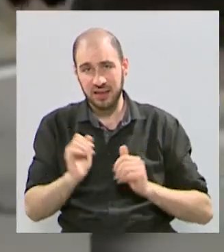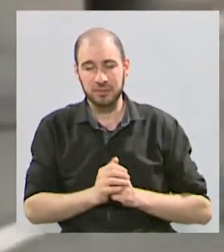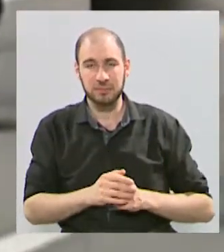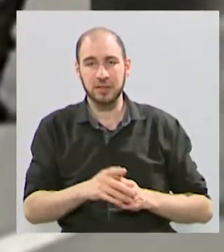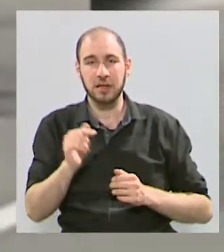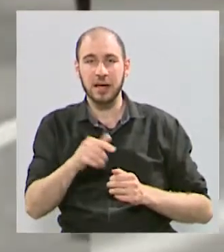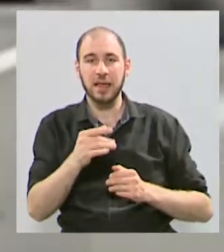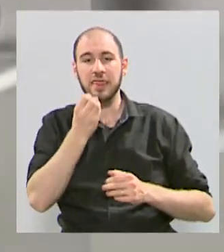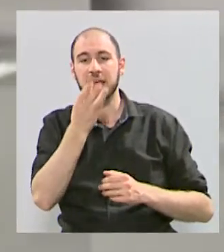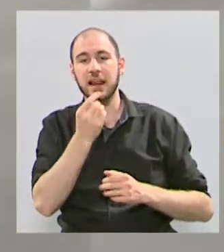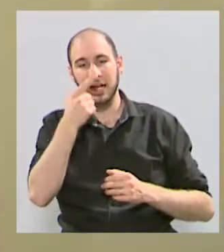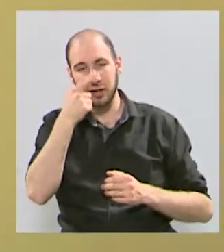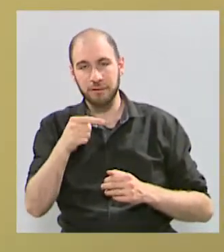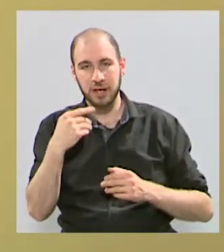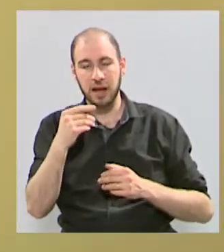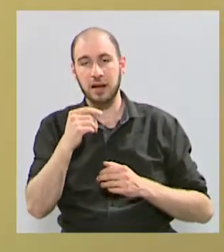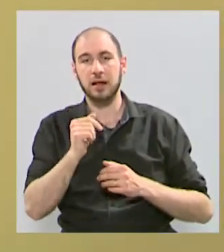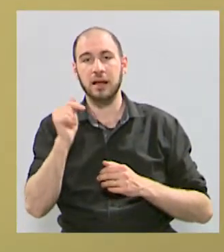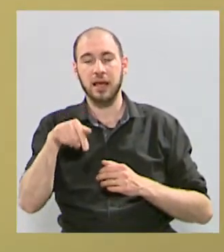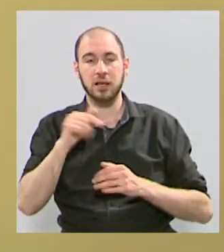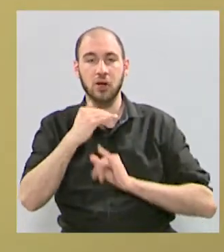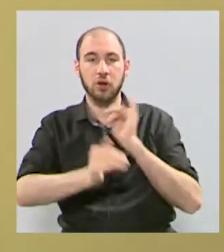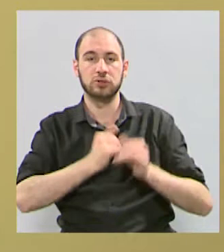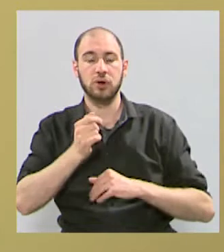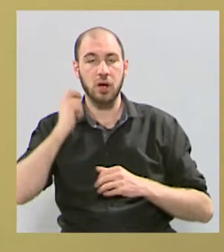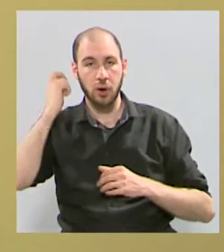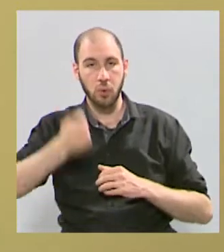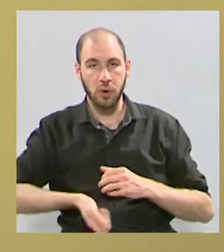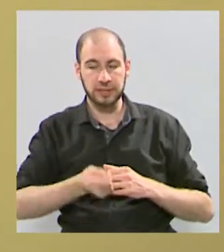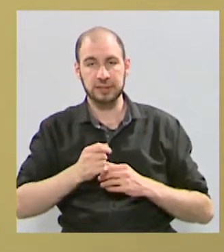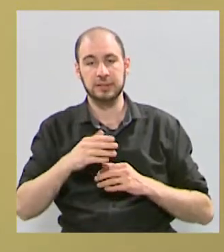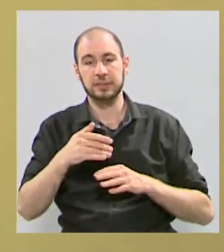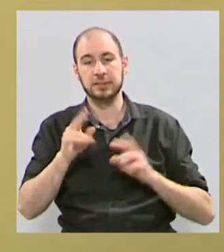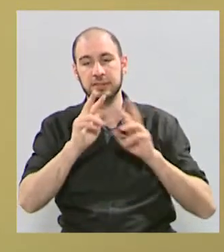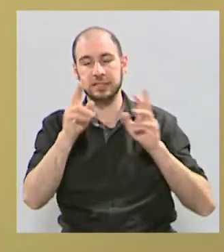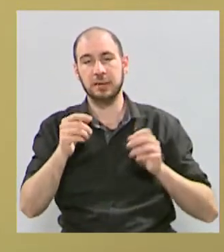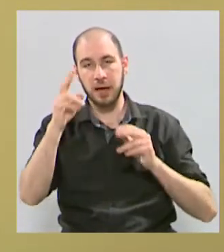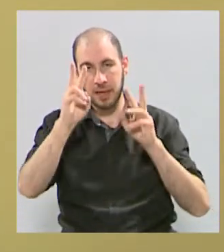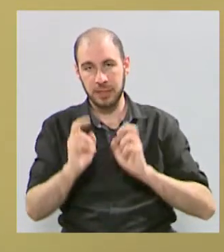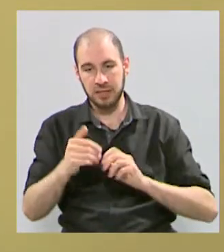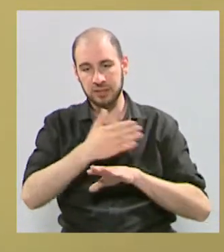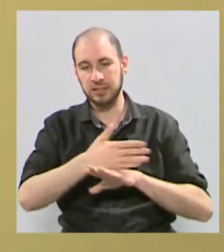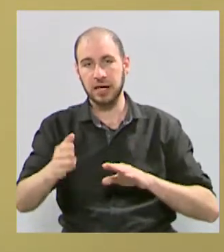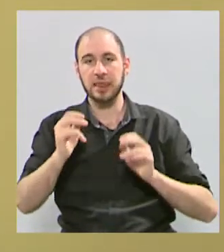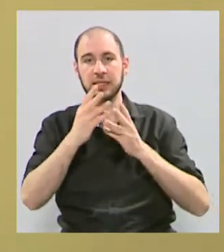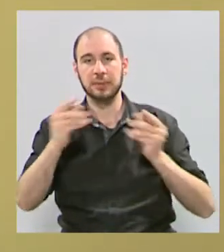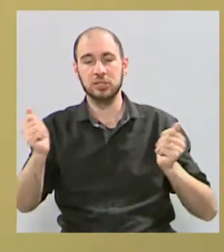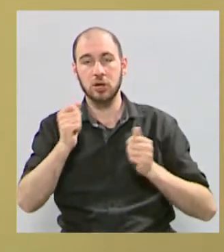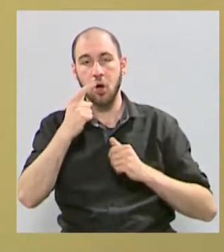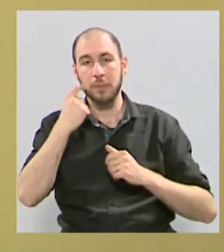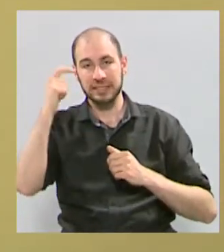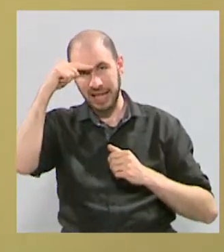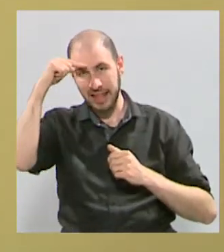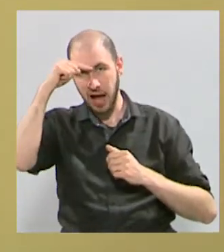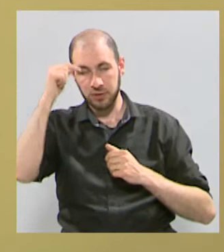las últimas declaraciones, las últimas palabras entonces que brindaba el juez que sigue el caso y la investigación sobre la desaparición de